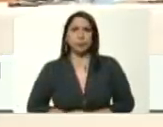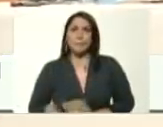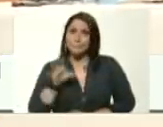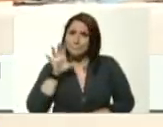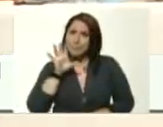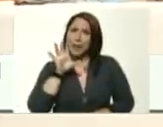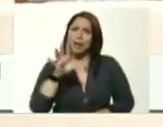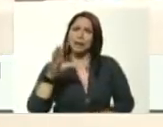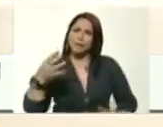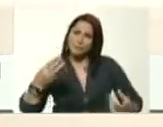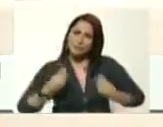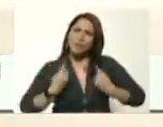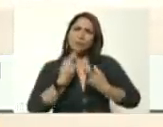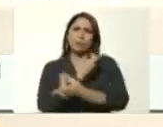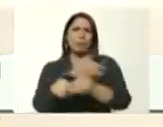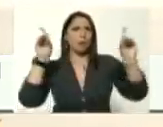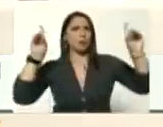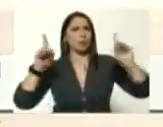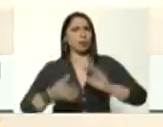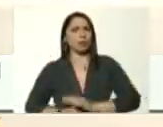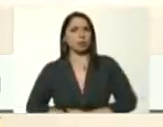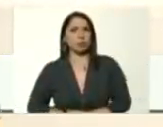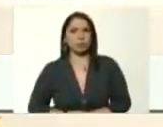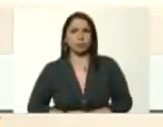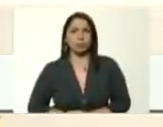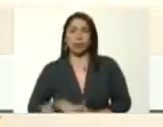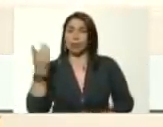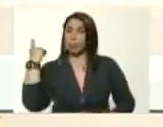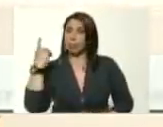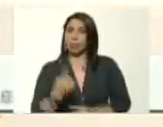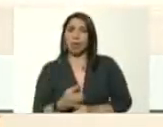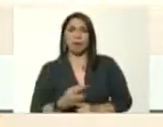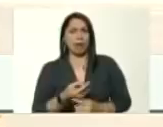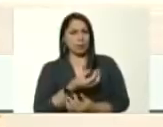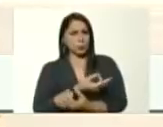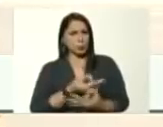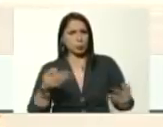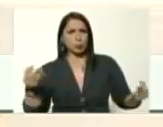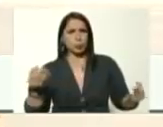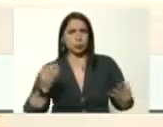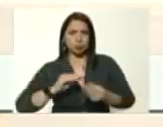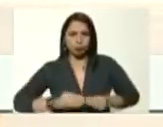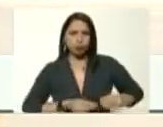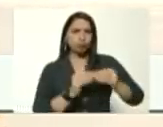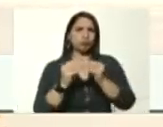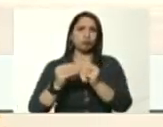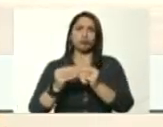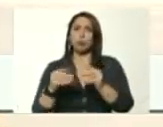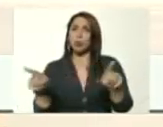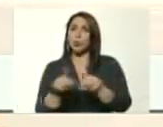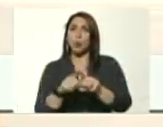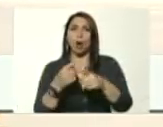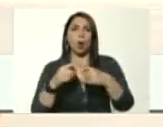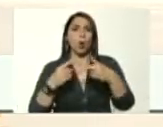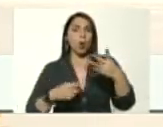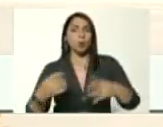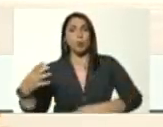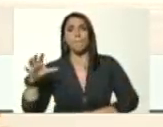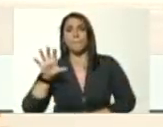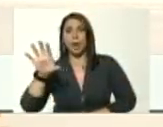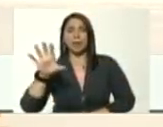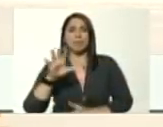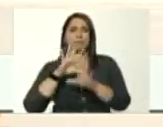que vive en democracia que debe ser perfeccionada como cualquier otro país del mundo yo siempre he dicho que la